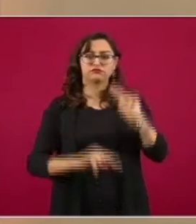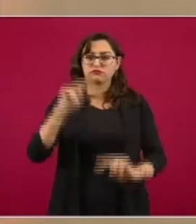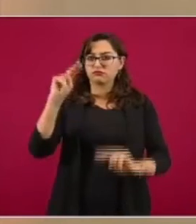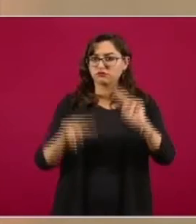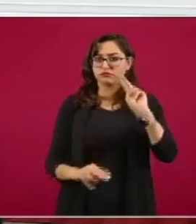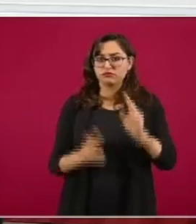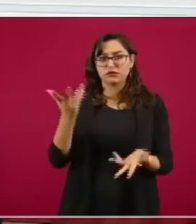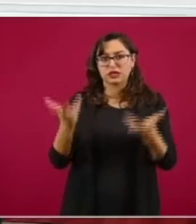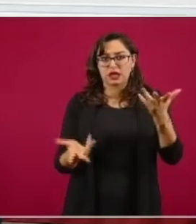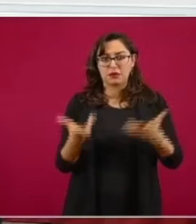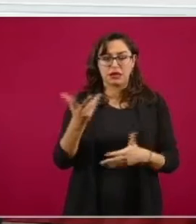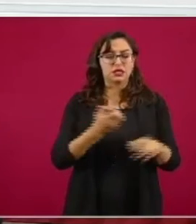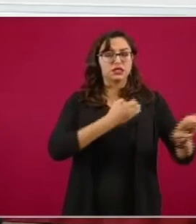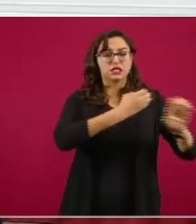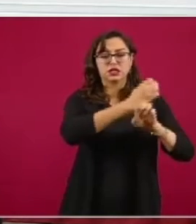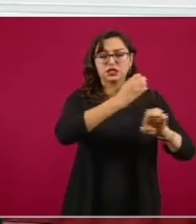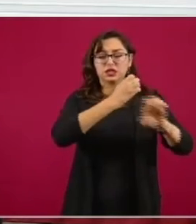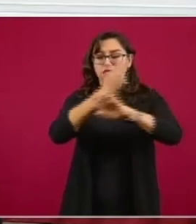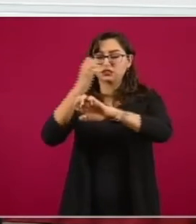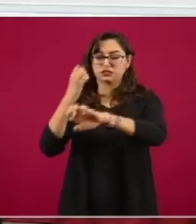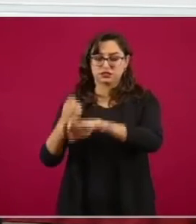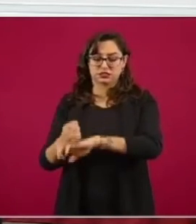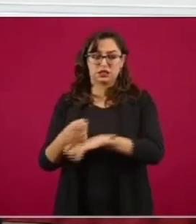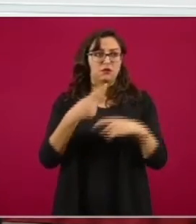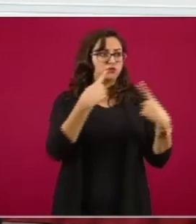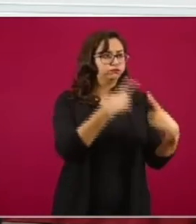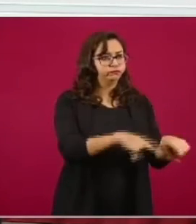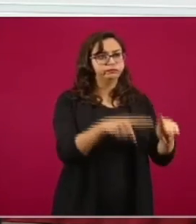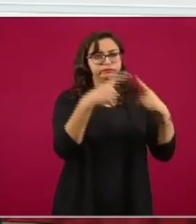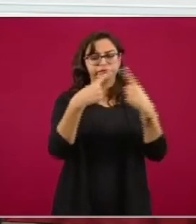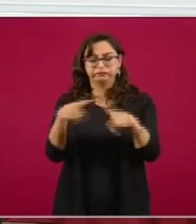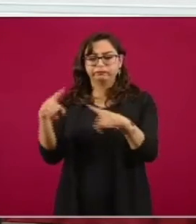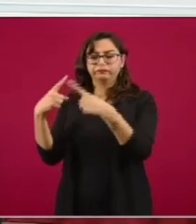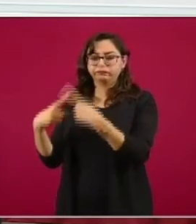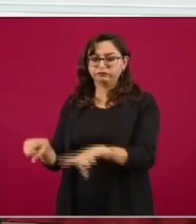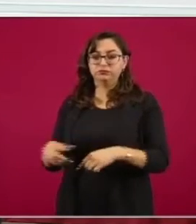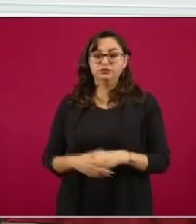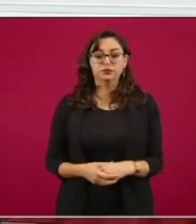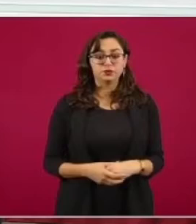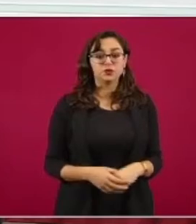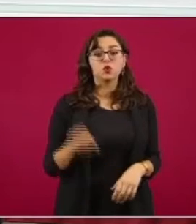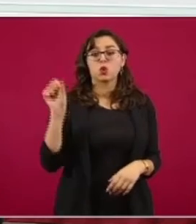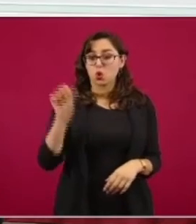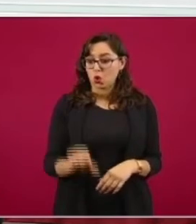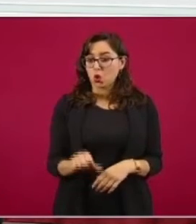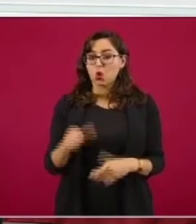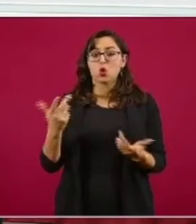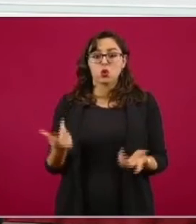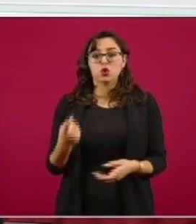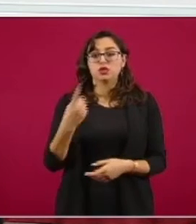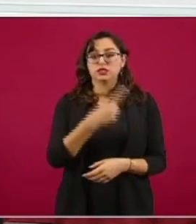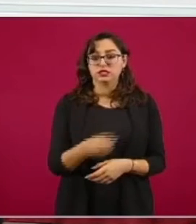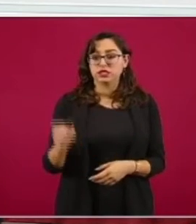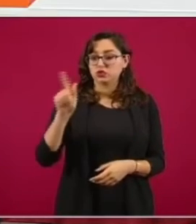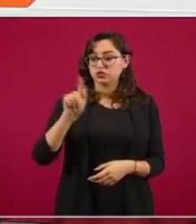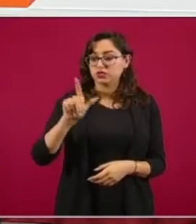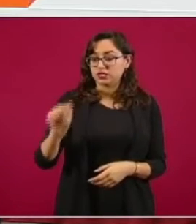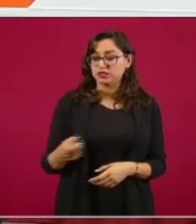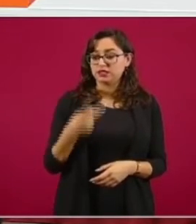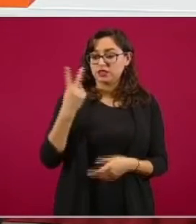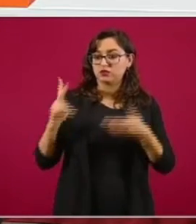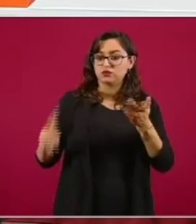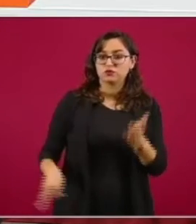vivimos y que tienen un riesgo diferente. Esta es la conferencia de prensa número